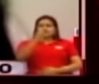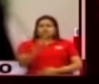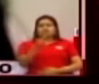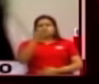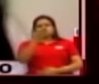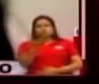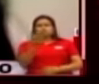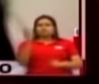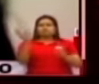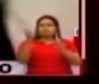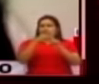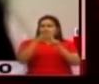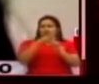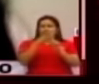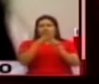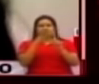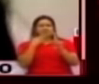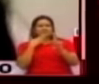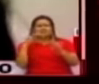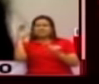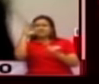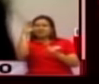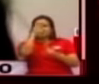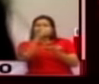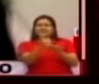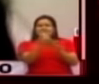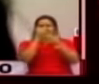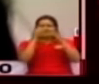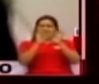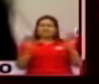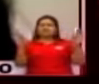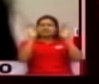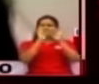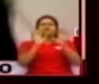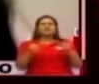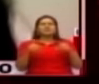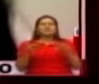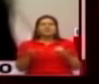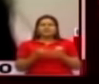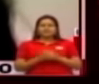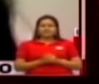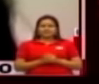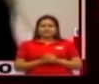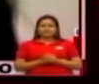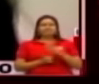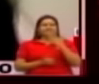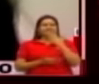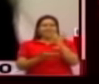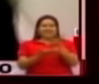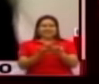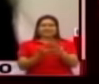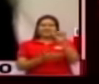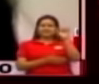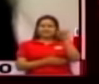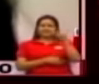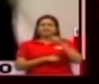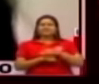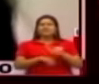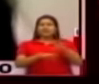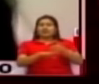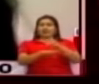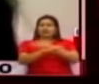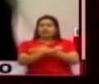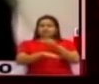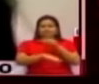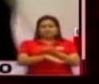las redes, cómo los encuentran para que la gente pueda tener esa guía importante que ustedes brindan? Gracias, Vani. Bueno, antes de nada, yo no quería dejar